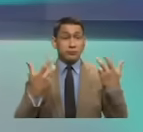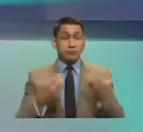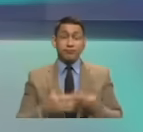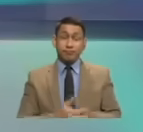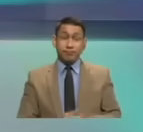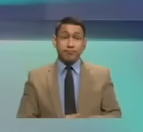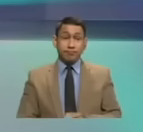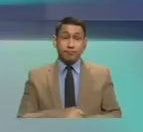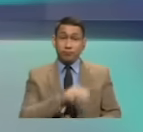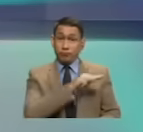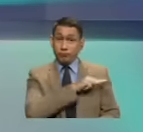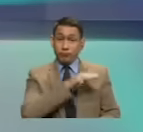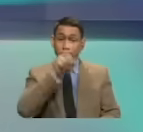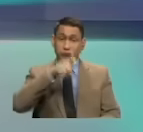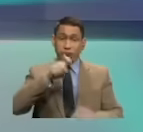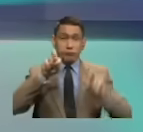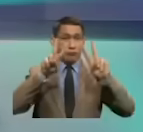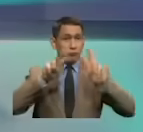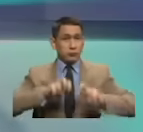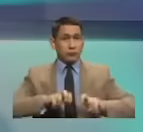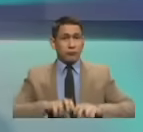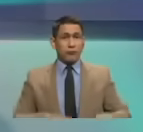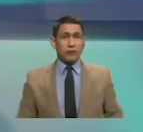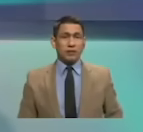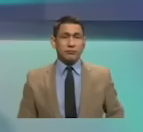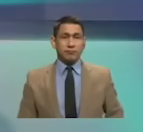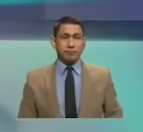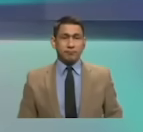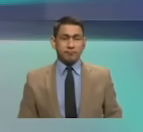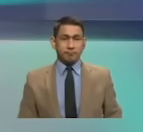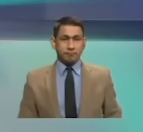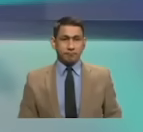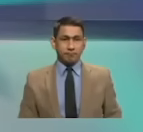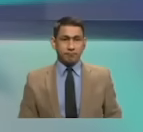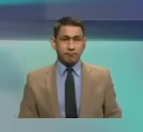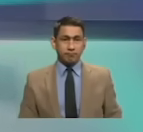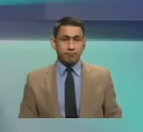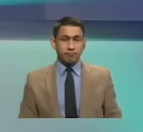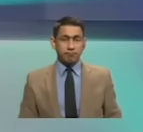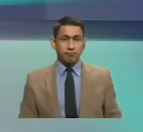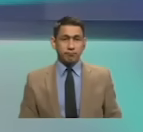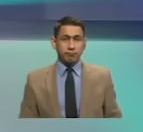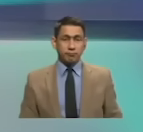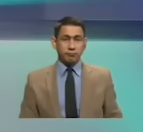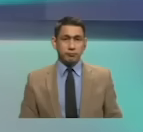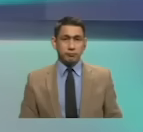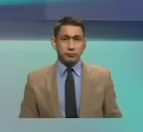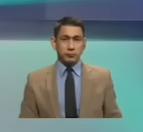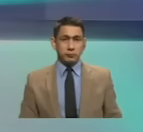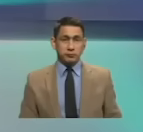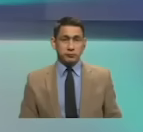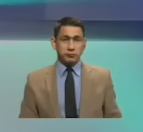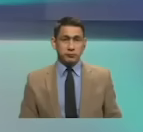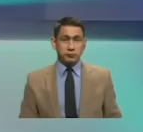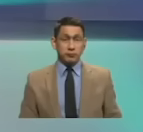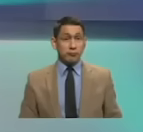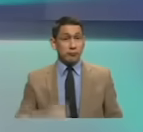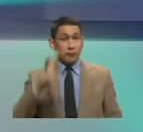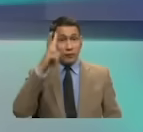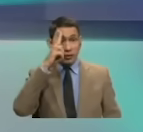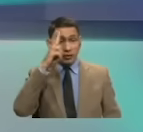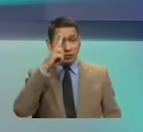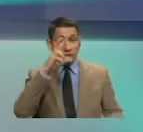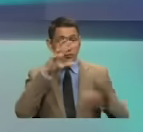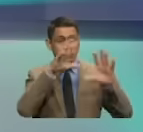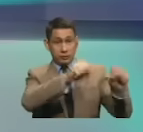bastante trabajo el municipio de Guayaquil. Vamos ahora a lo que está ocurriendo con frecuencia. Pillo que cogen, pillo